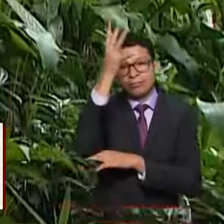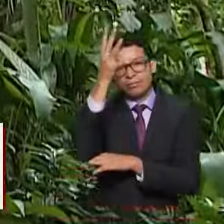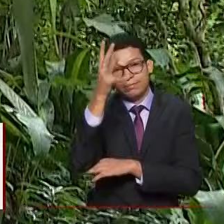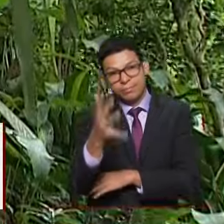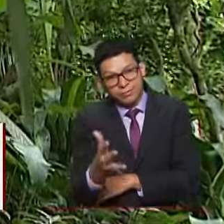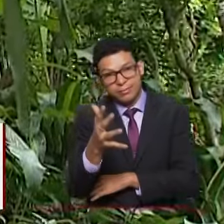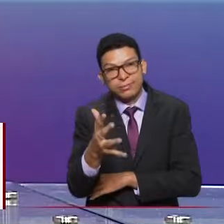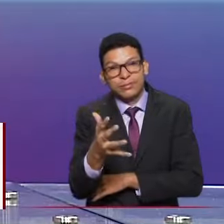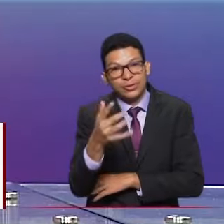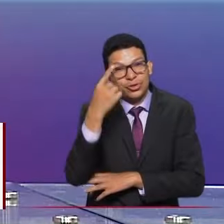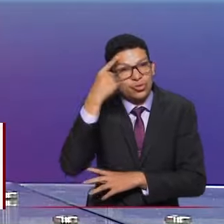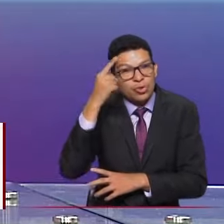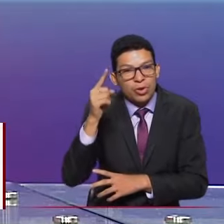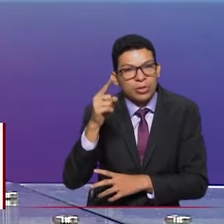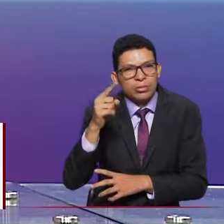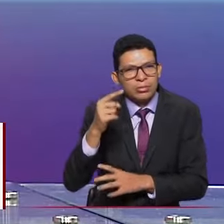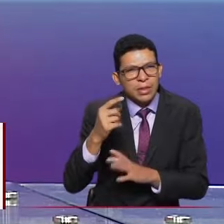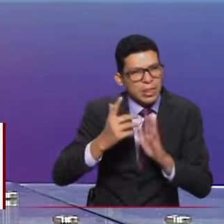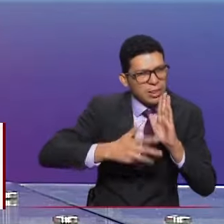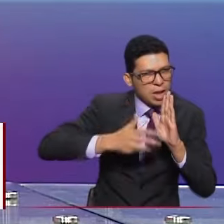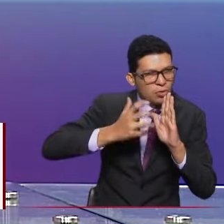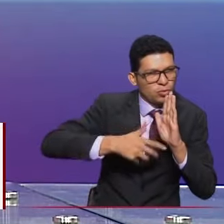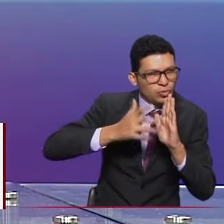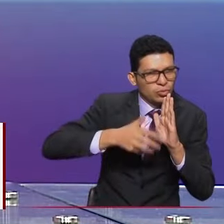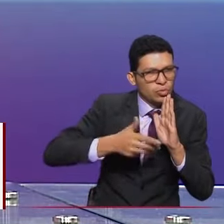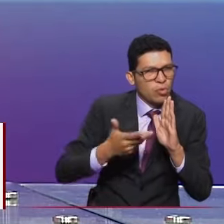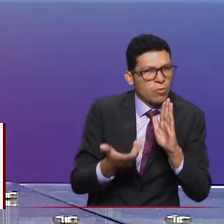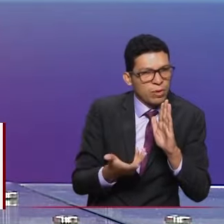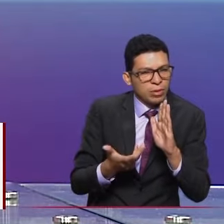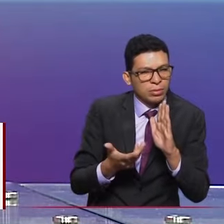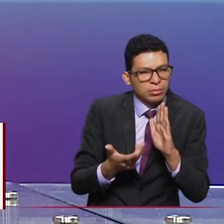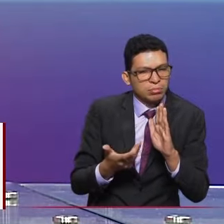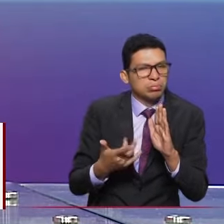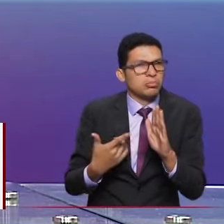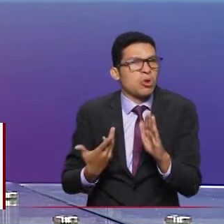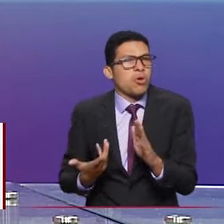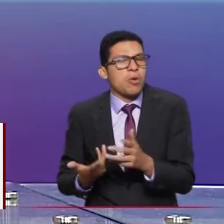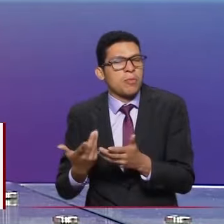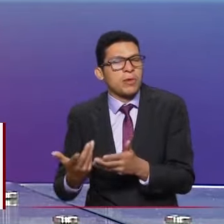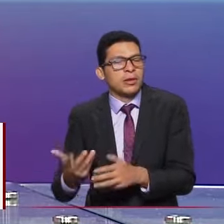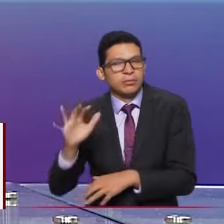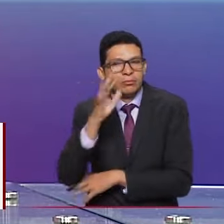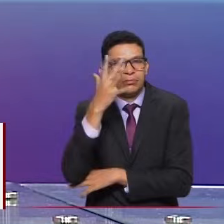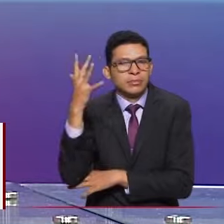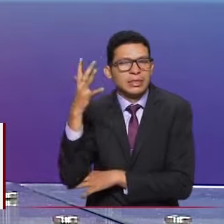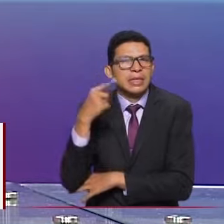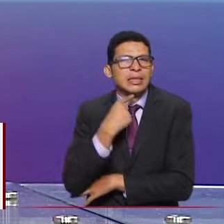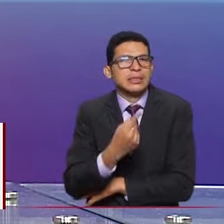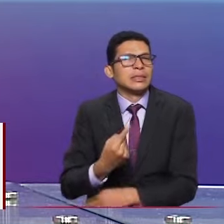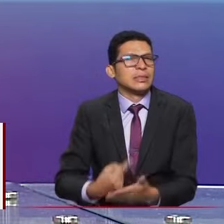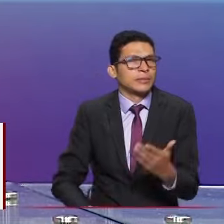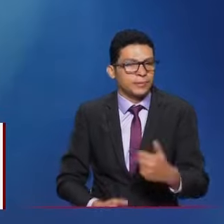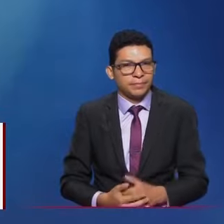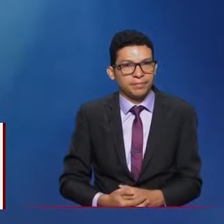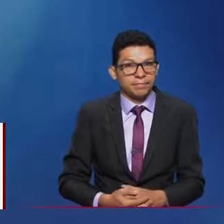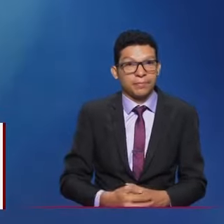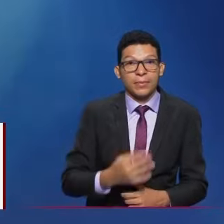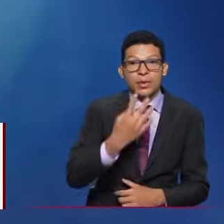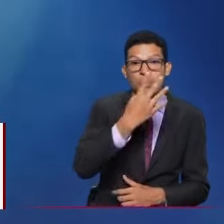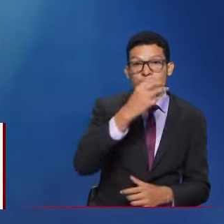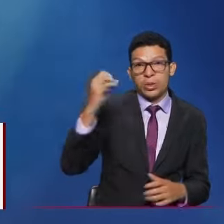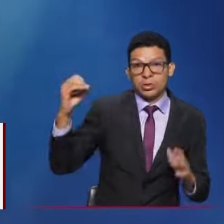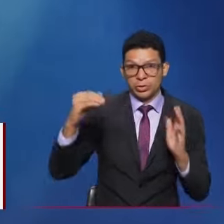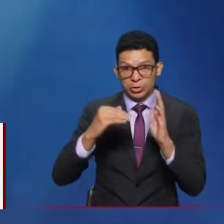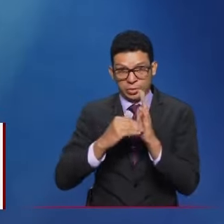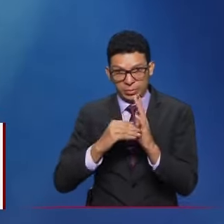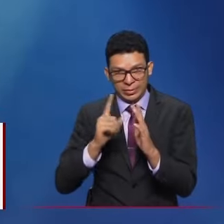diagnóstico hay actualmente? O sea, en cuanto al estado de los árboles de la ciudad, ¿qué podemos decir? Mira, de los 400.000 árboles que